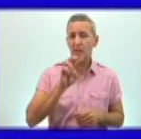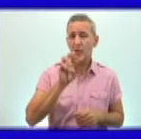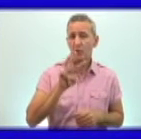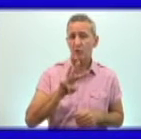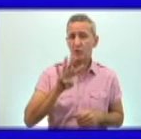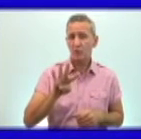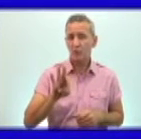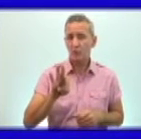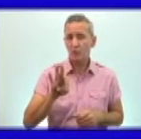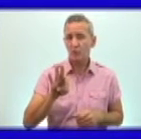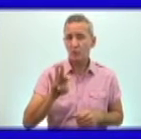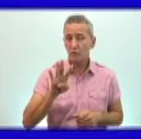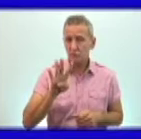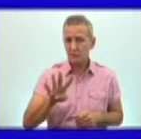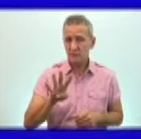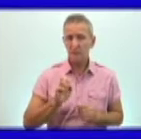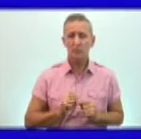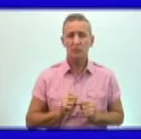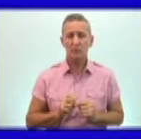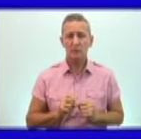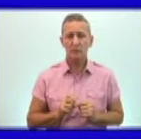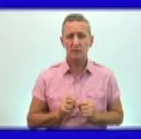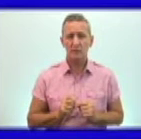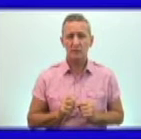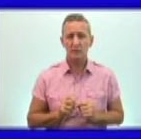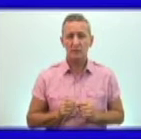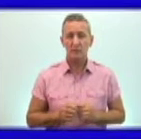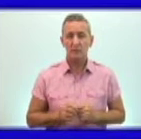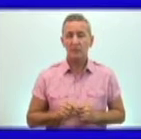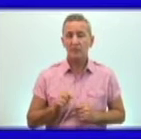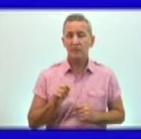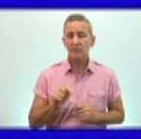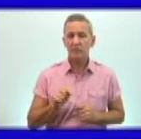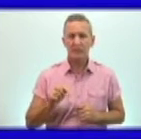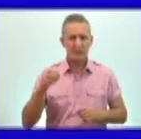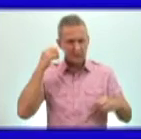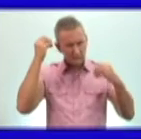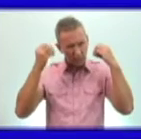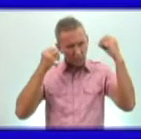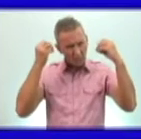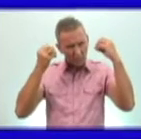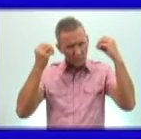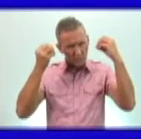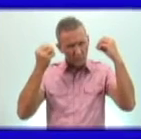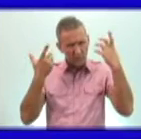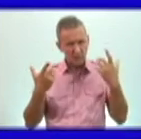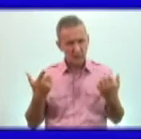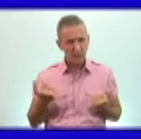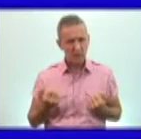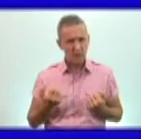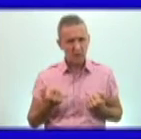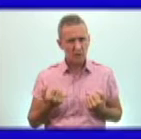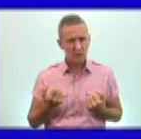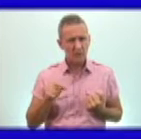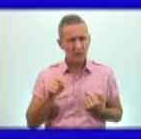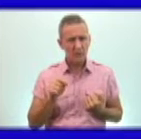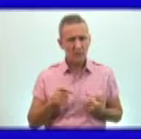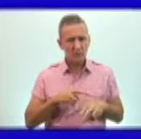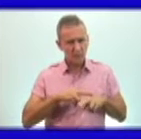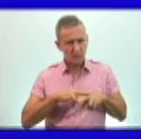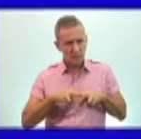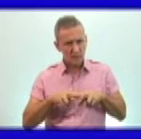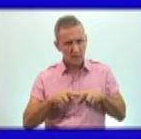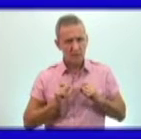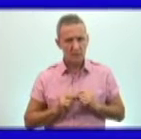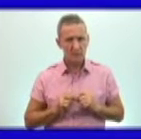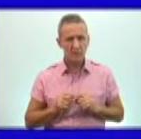del nacimiento tiene lugar en las figuras históricas. Por lo tanto, estamos razonando lo que implica para la historia. Dice Fidel,